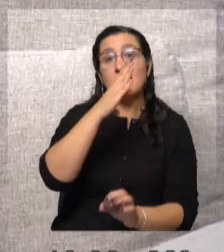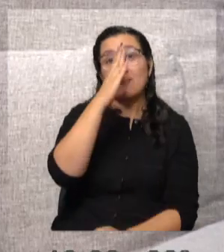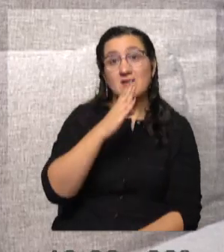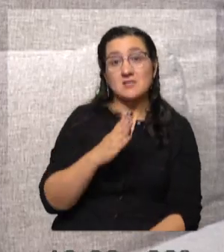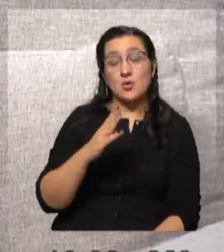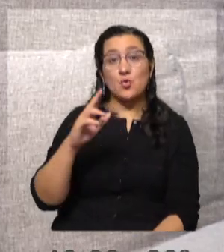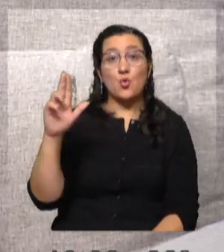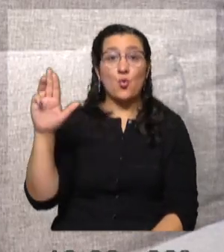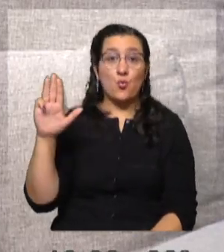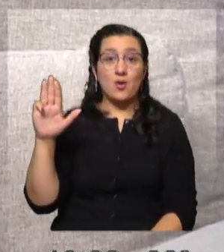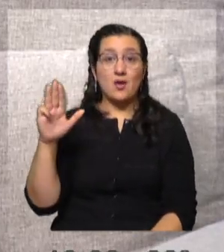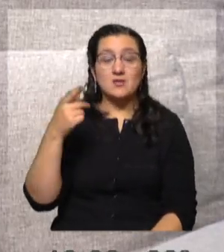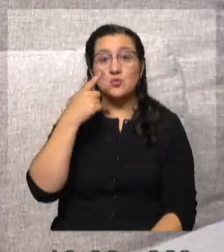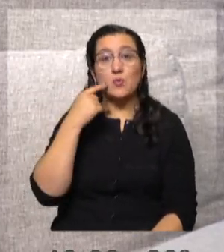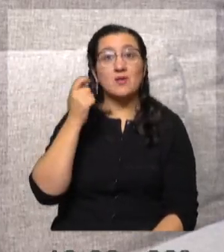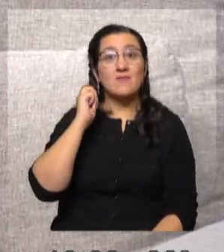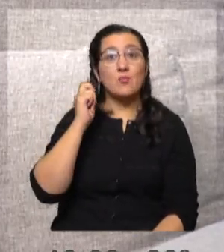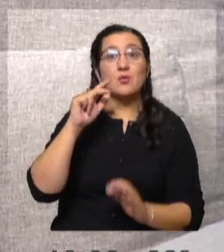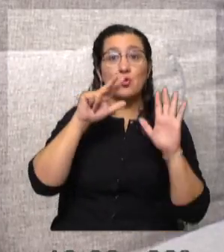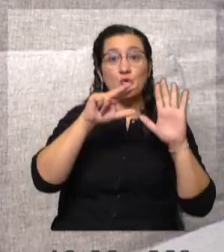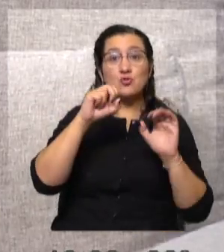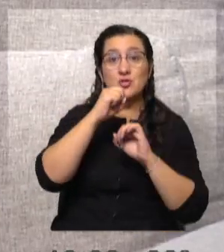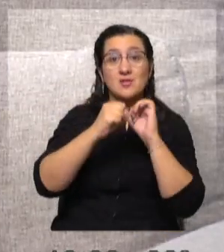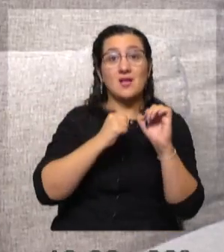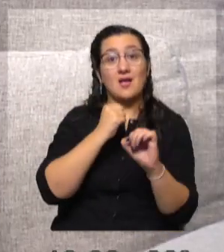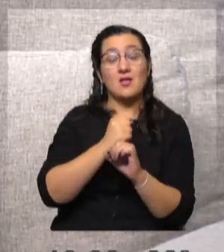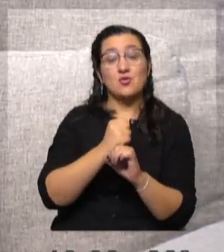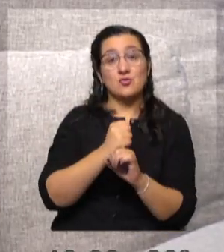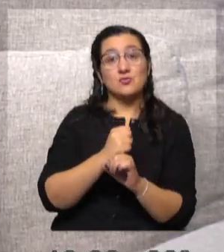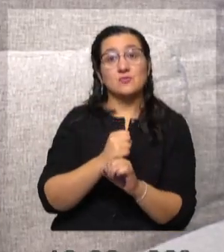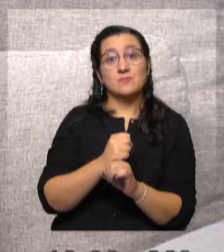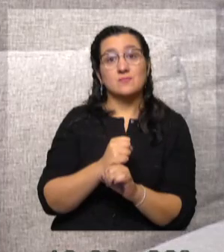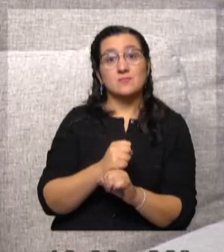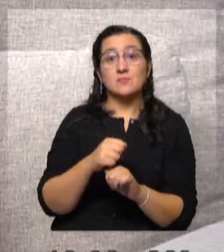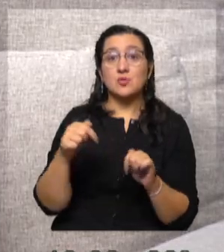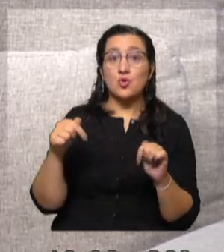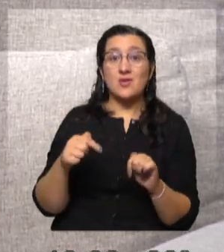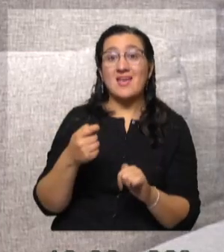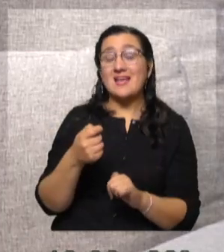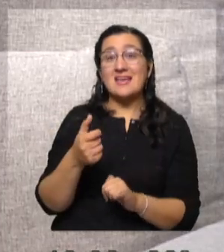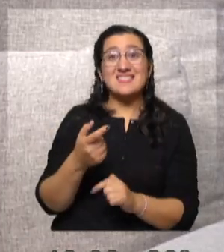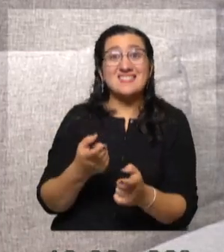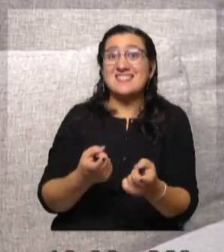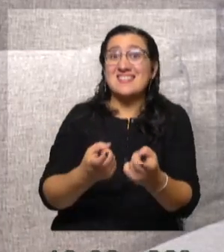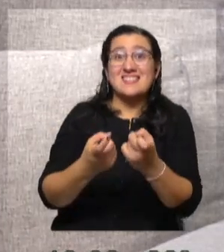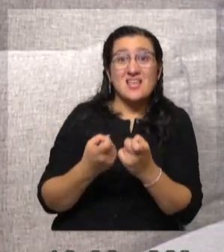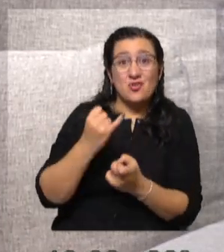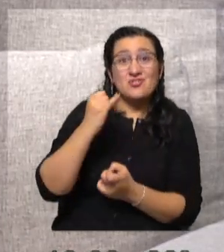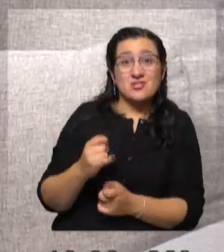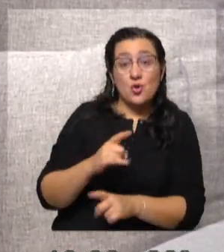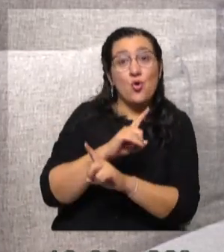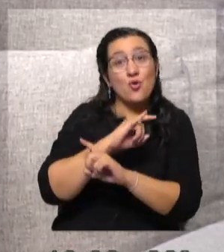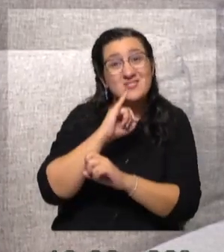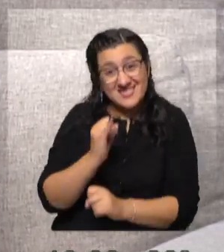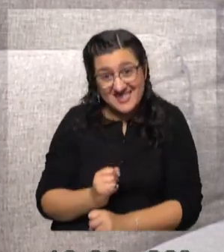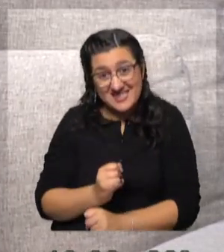no es un hombre que va a cumplir 80 años en en su mandato y hoy es casi imprescindible entonces a pesar de